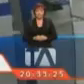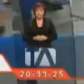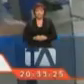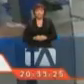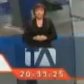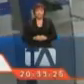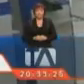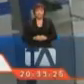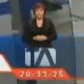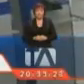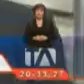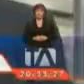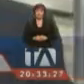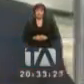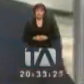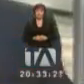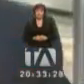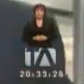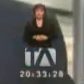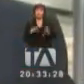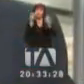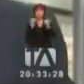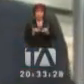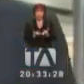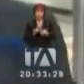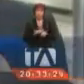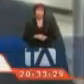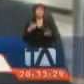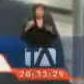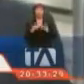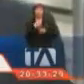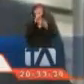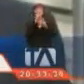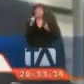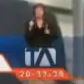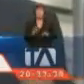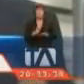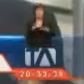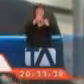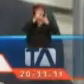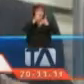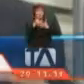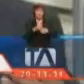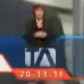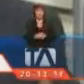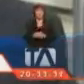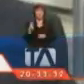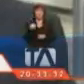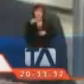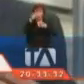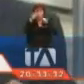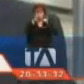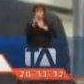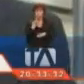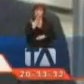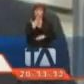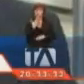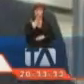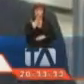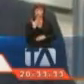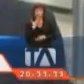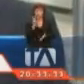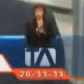completamente a segundos hoy con esta herramienta estamos perfilando o estamos solo haciendo el control físico